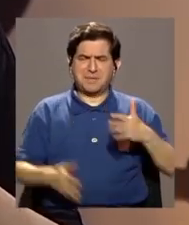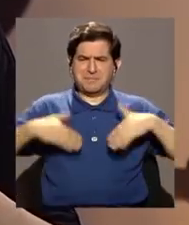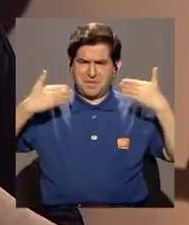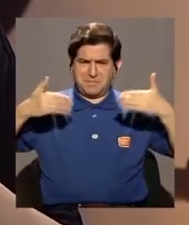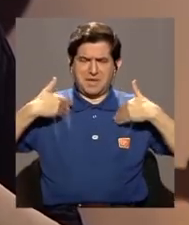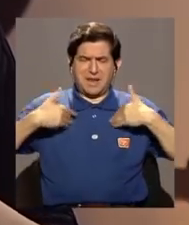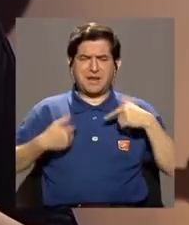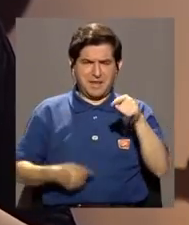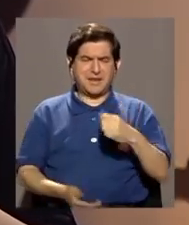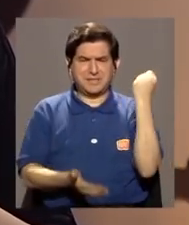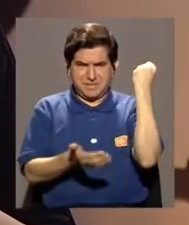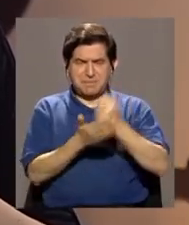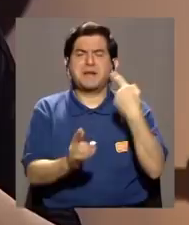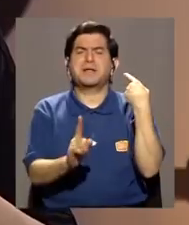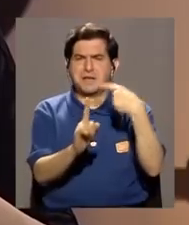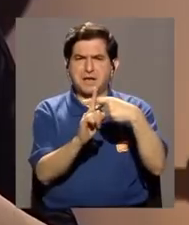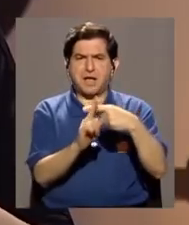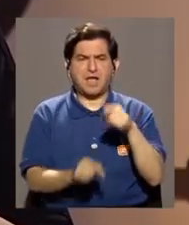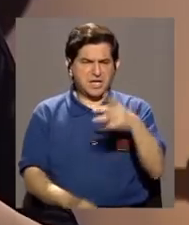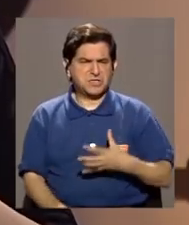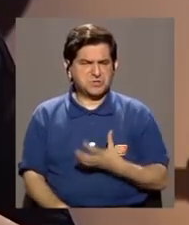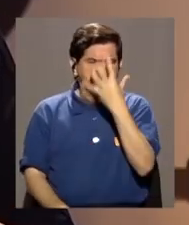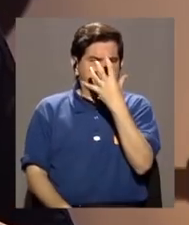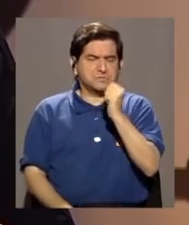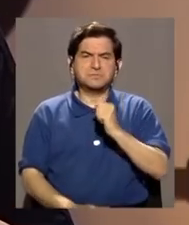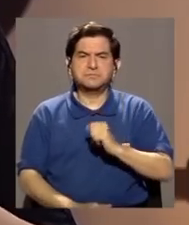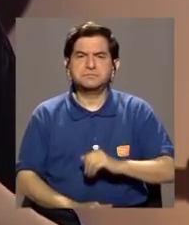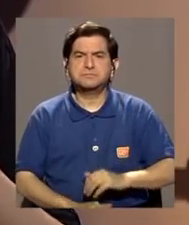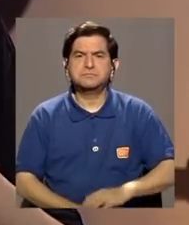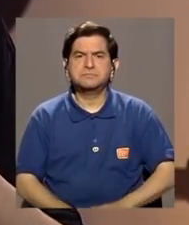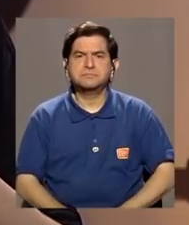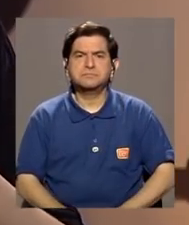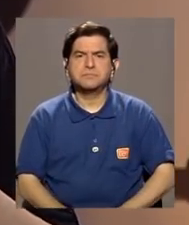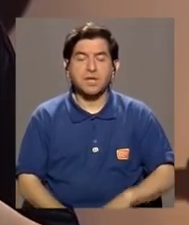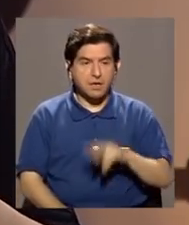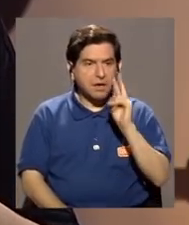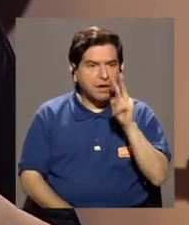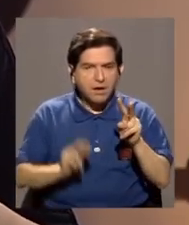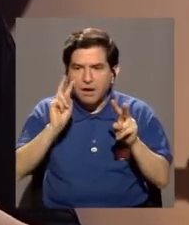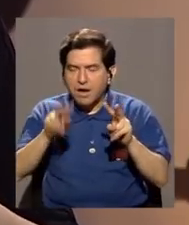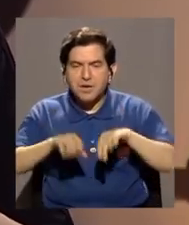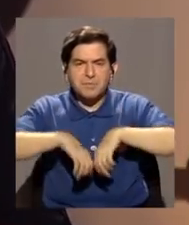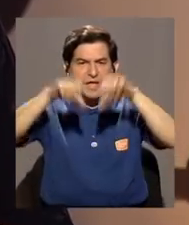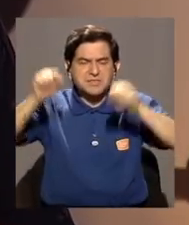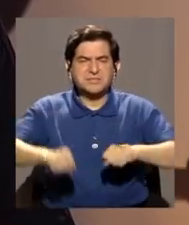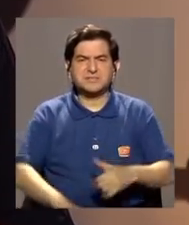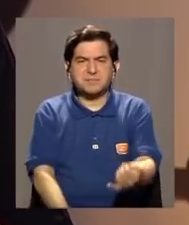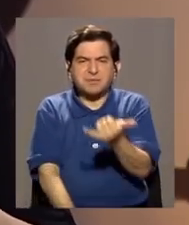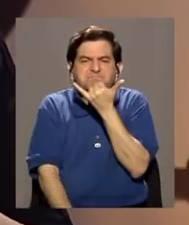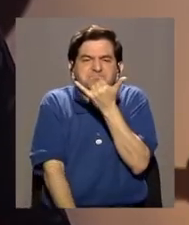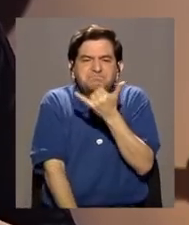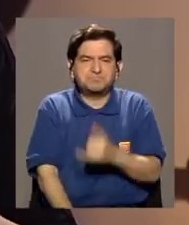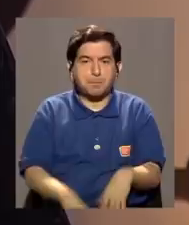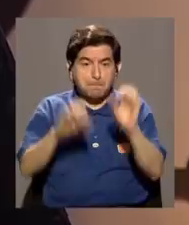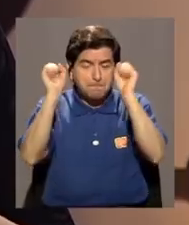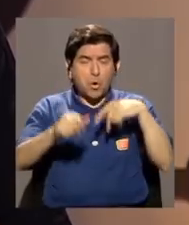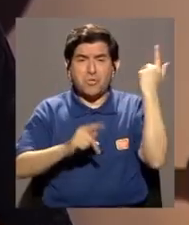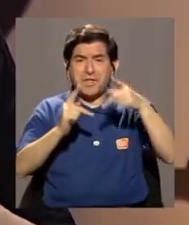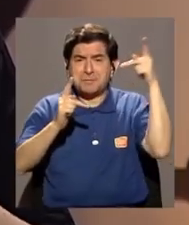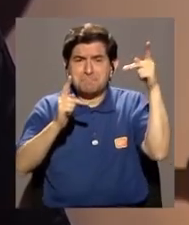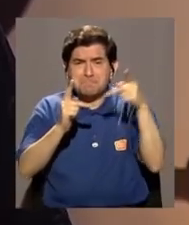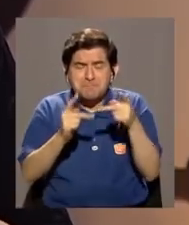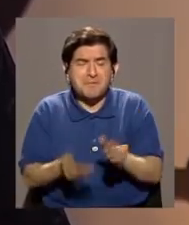que están marcados de una manera positiva para porque están indignados están indignadas de ver que el sistema falló cuando pudo